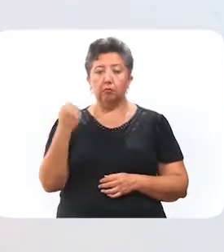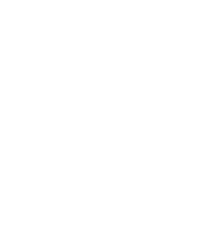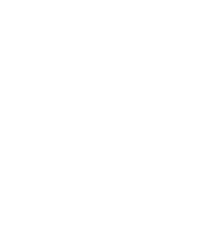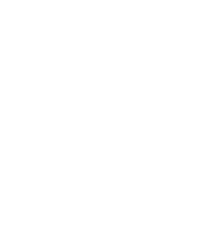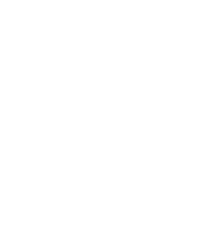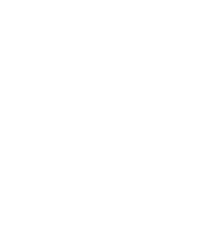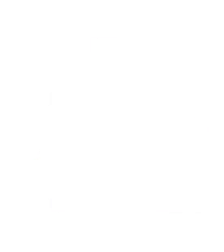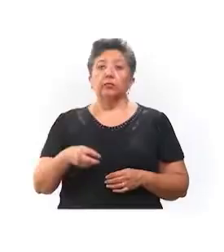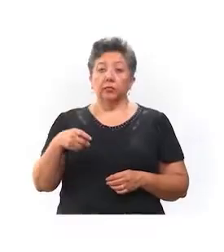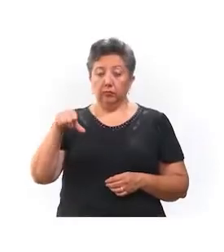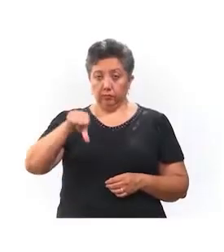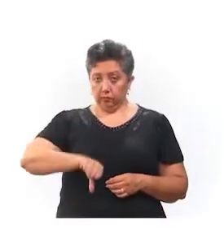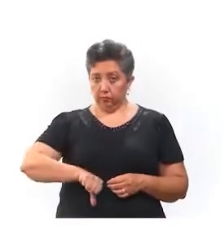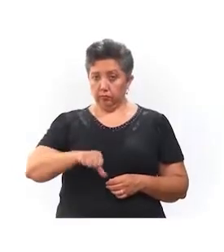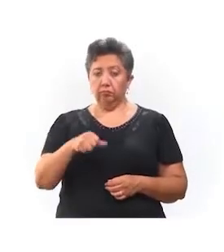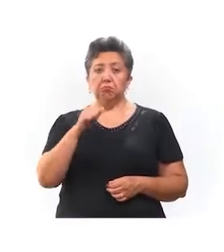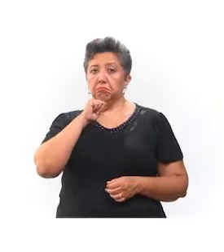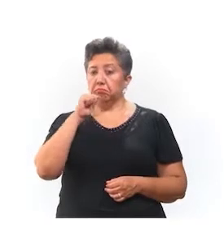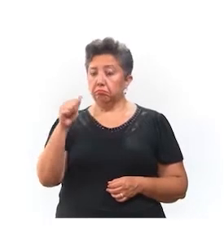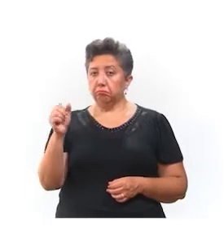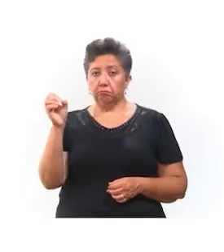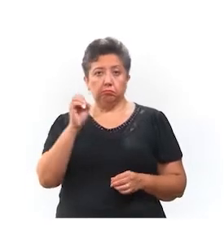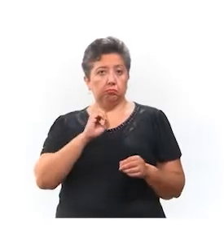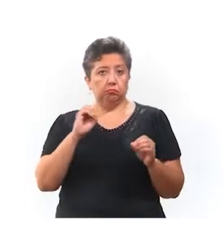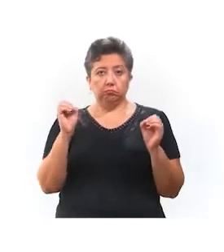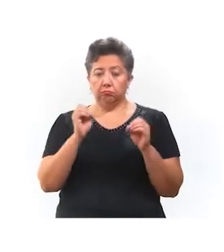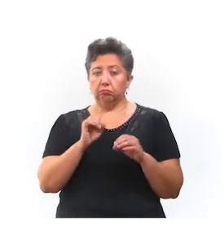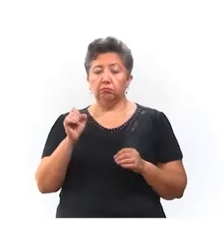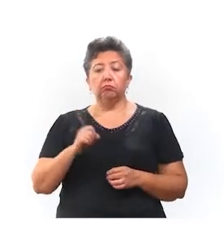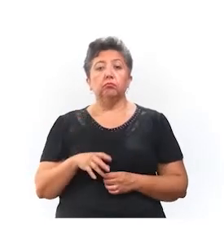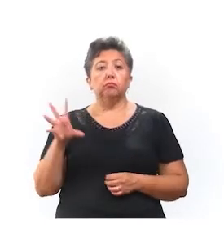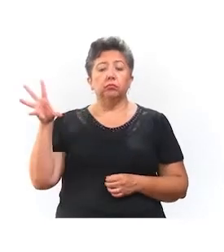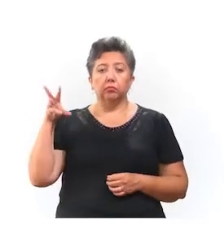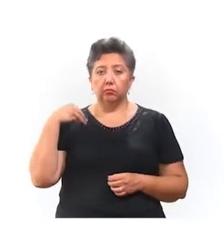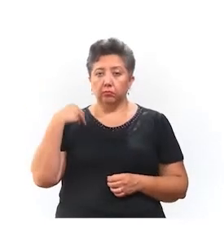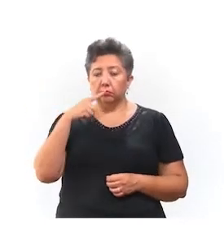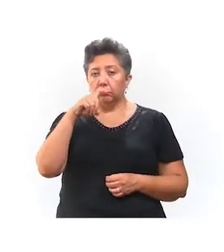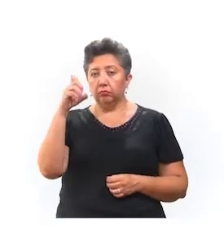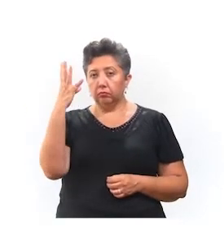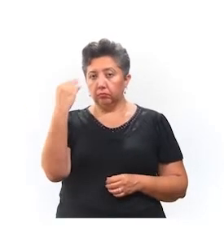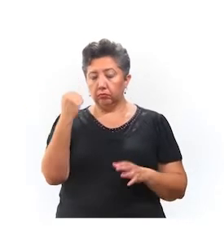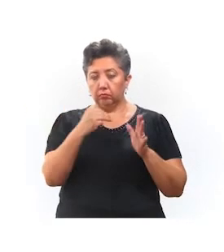109.579. Este día no se reportaron nuevos contagios de coronavirus. De los